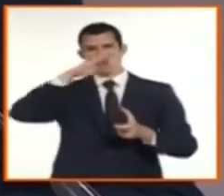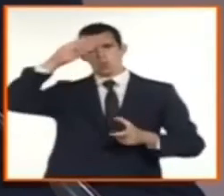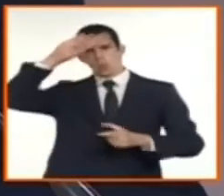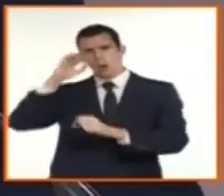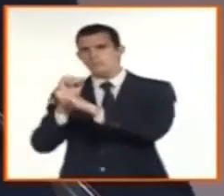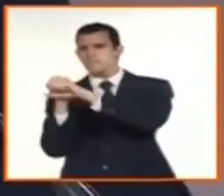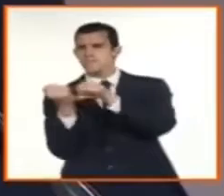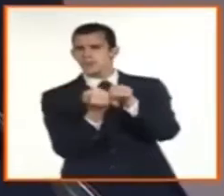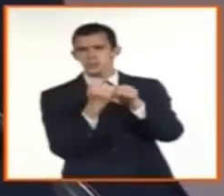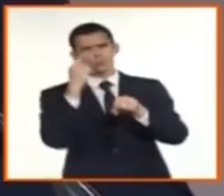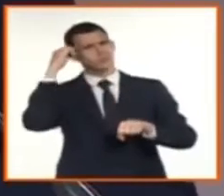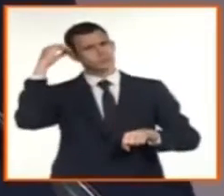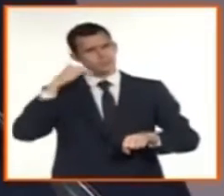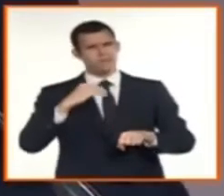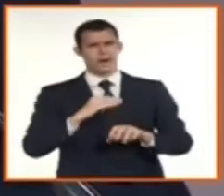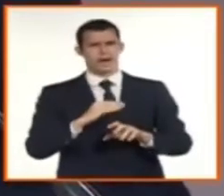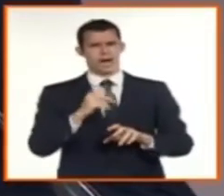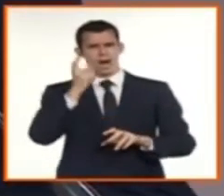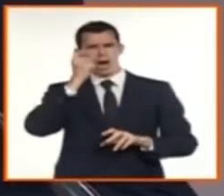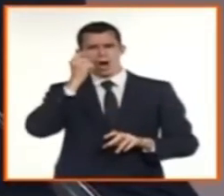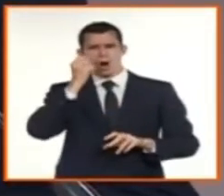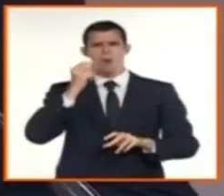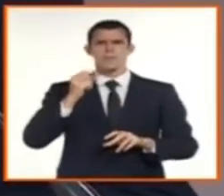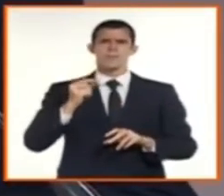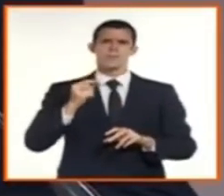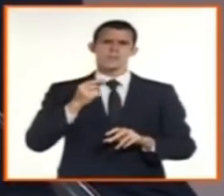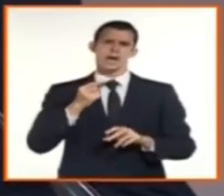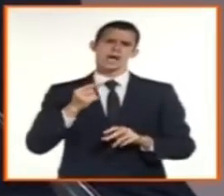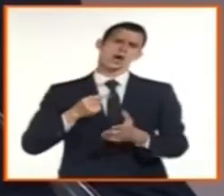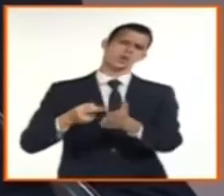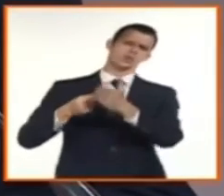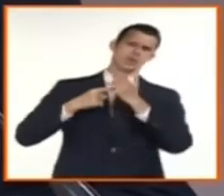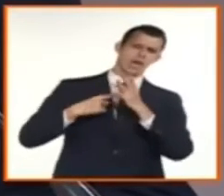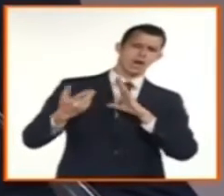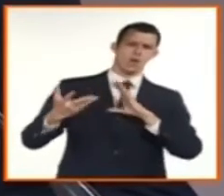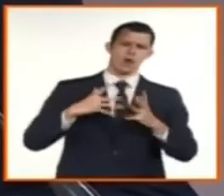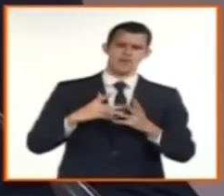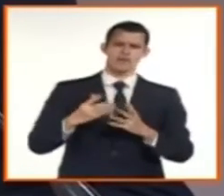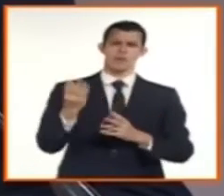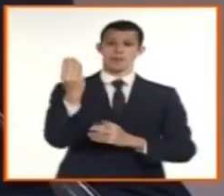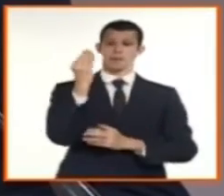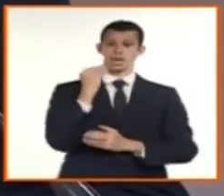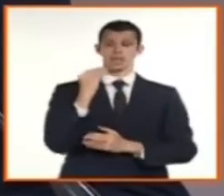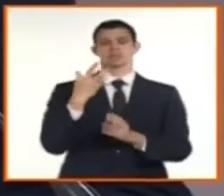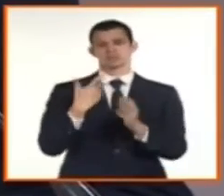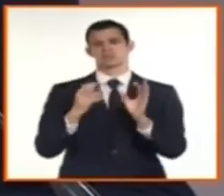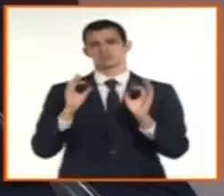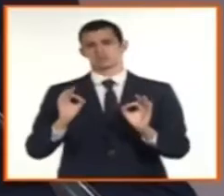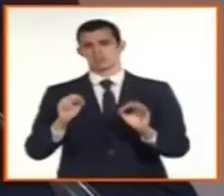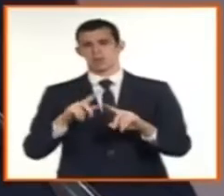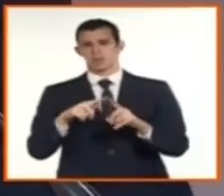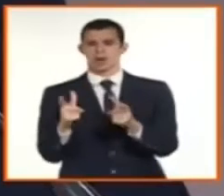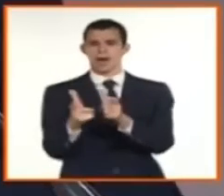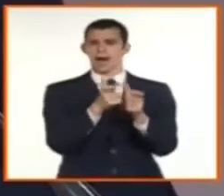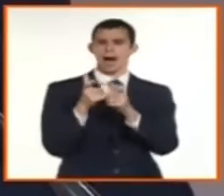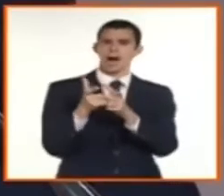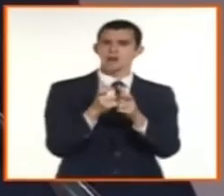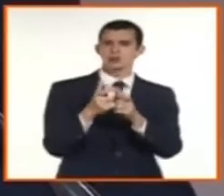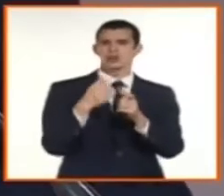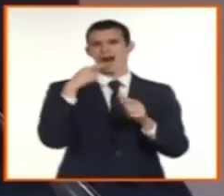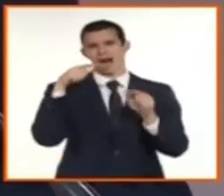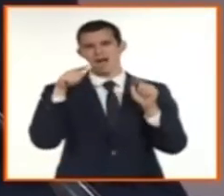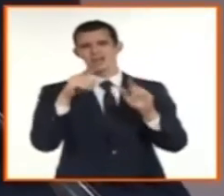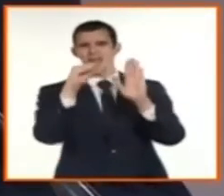lo está en los estatutos de la federación mundial en el acápite de 19.2 donde le da el derecho